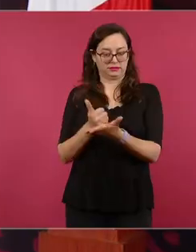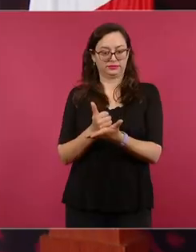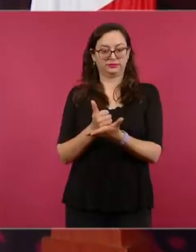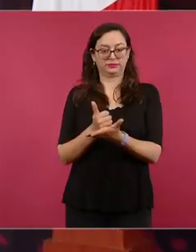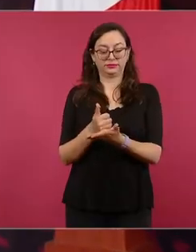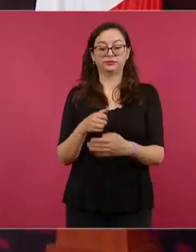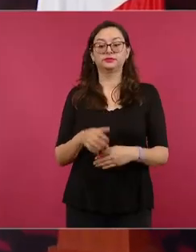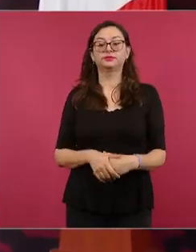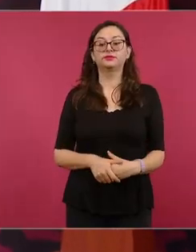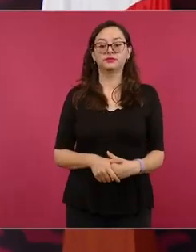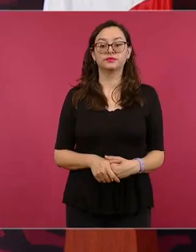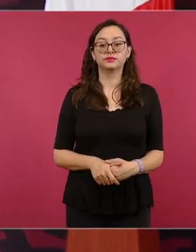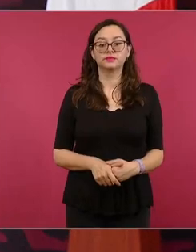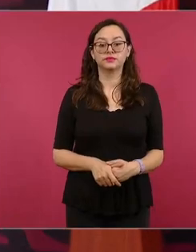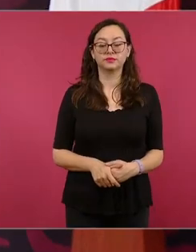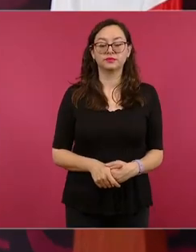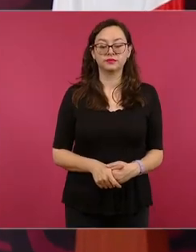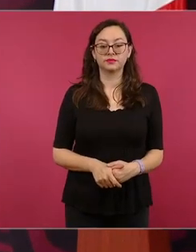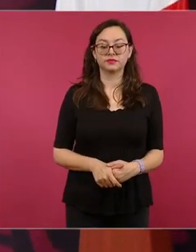Le dijeron